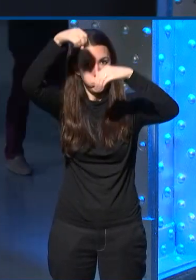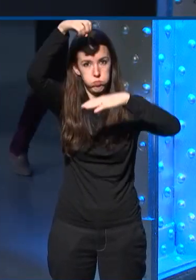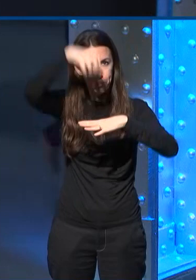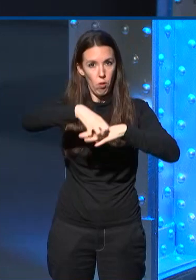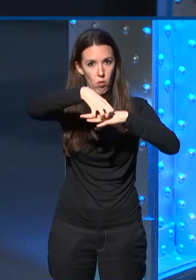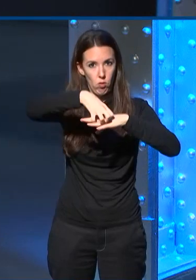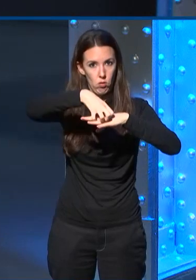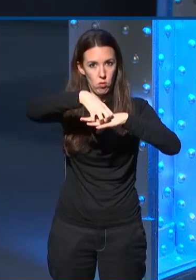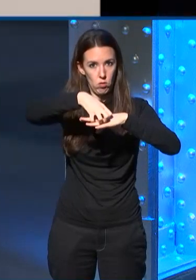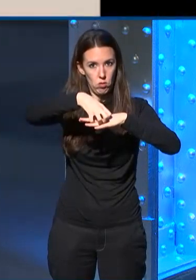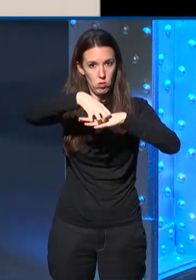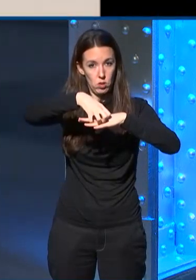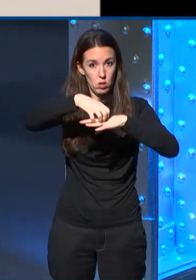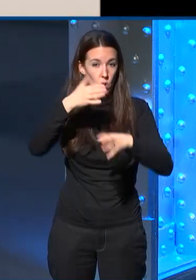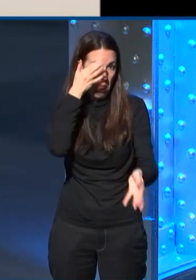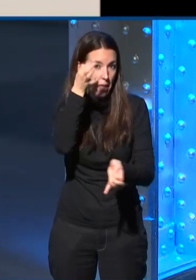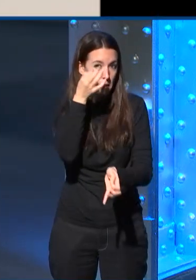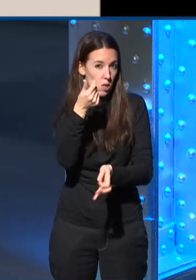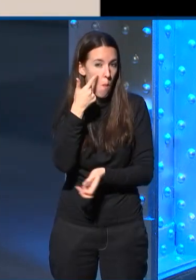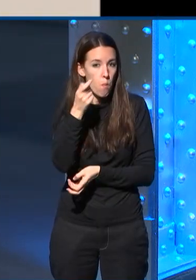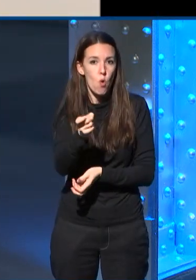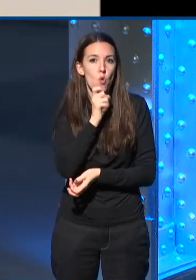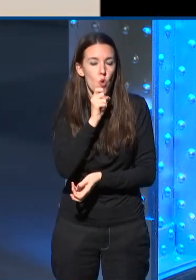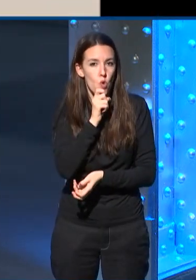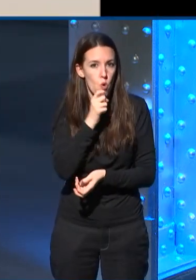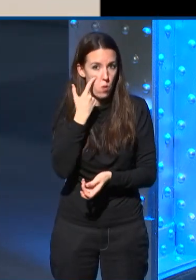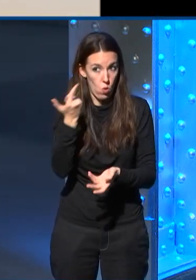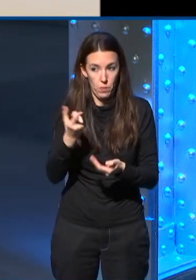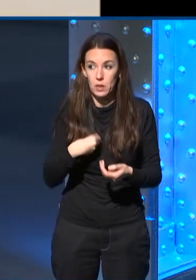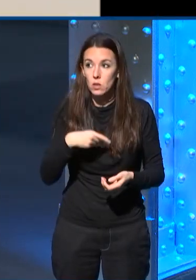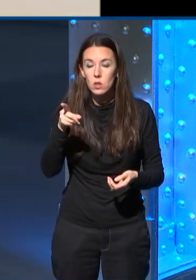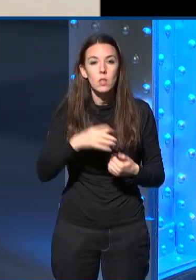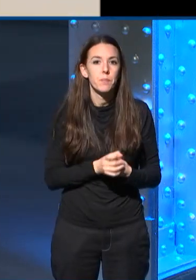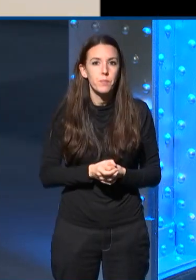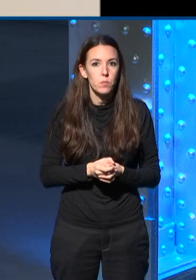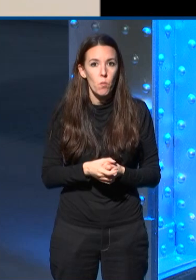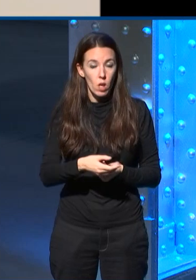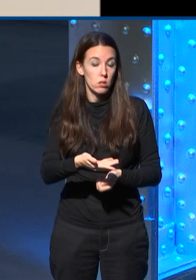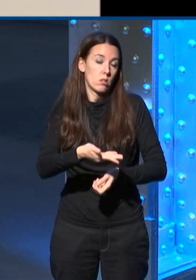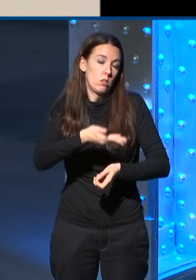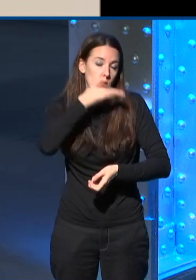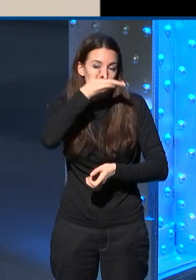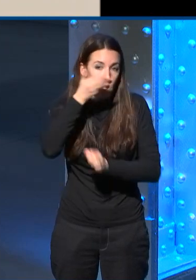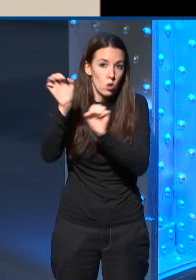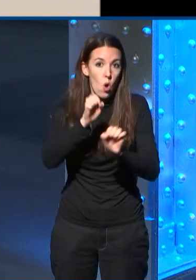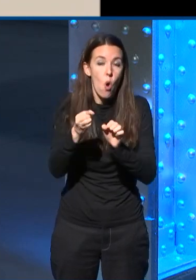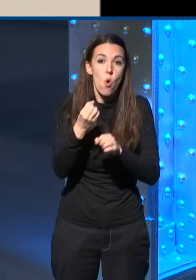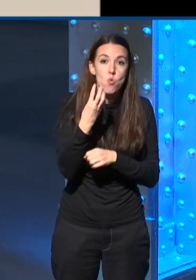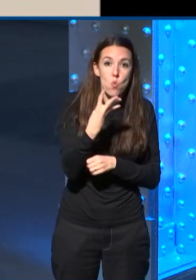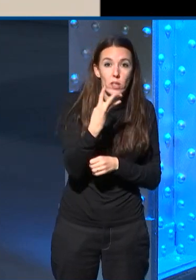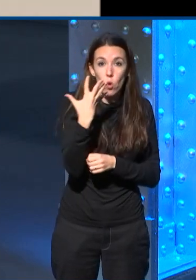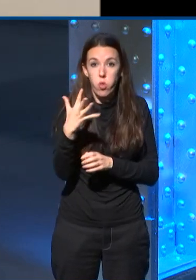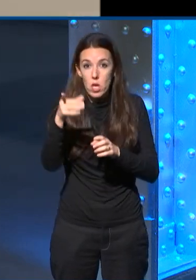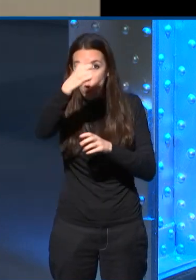ver aquí un poco detalle de cómo es ese lander. Perdón. Se ha desplegado ya el escudo térmico y estos 4 círculos que